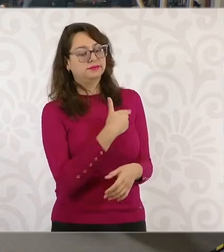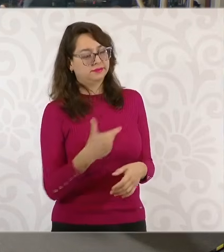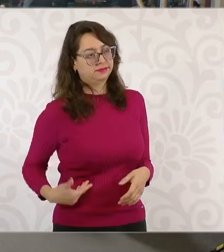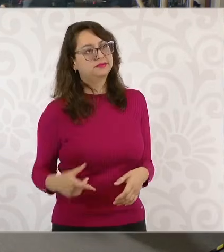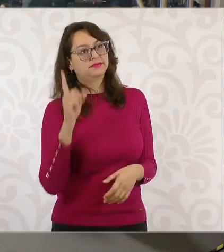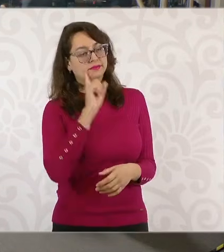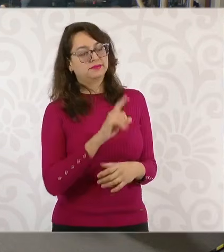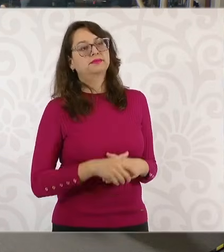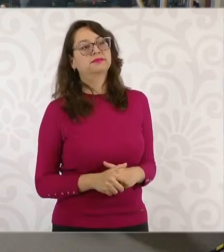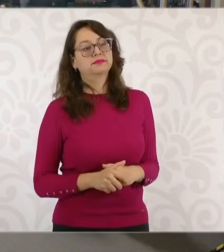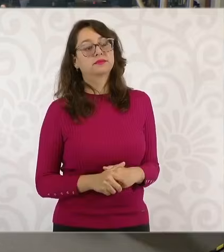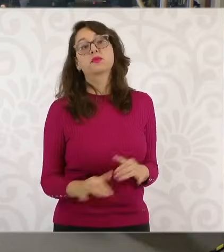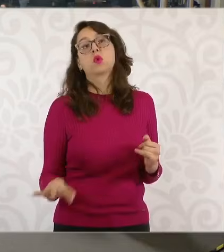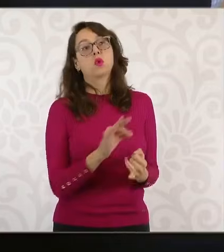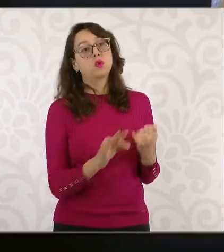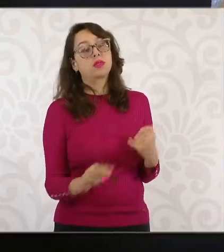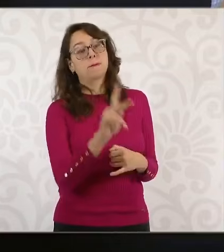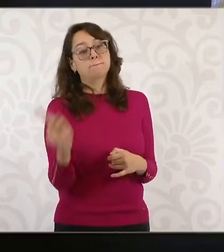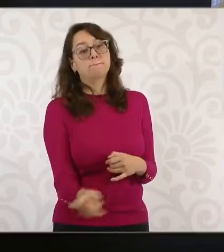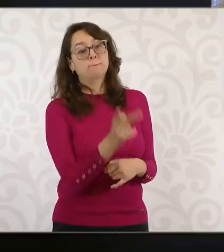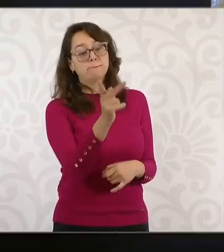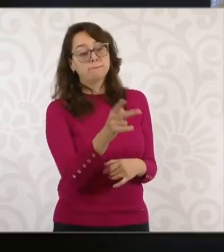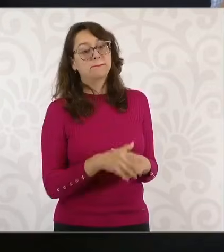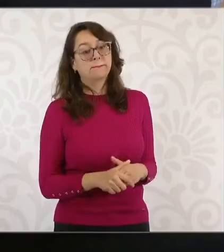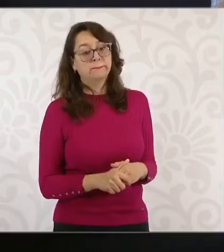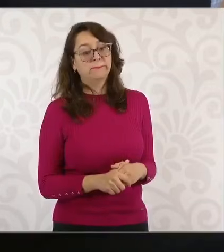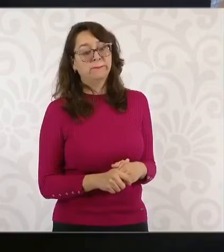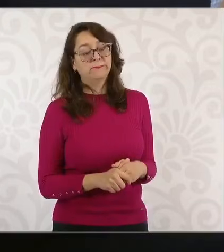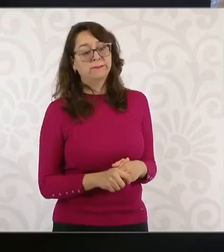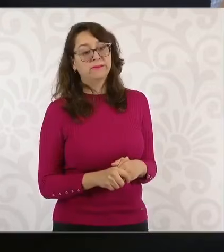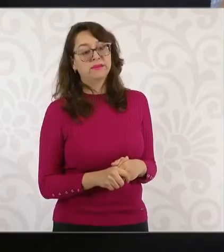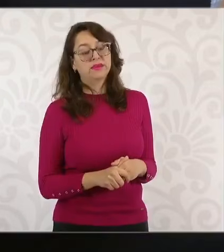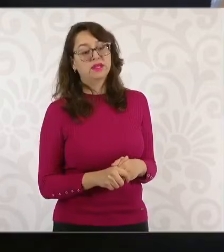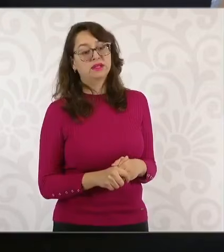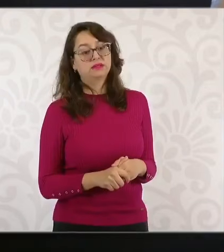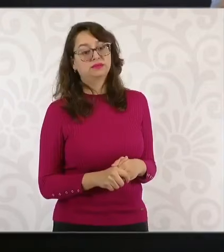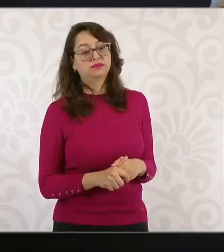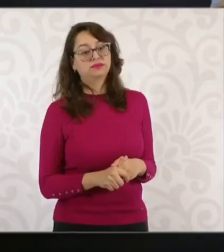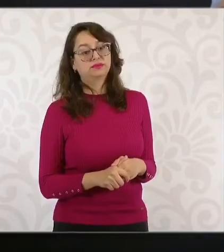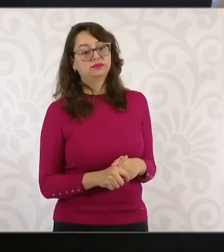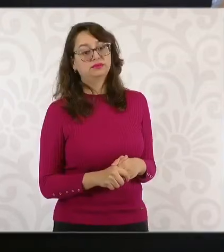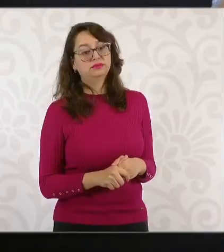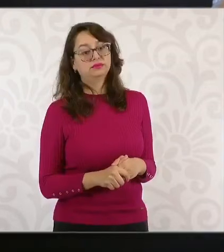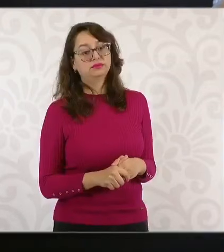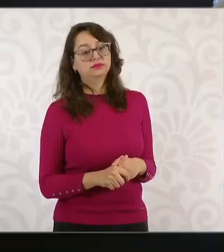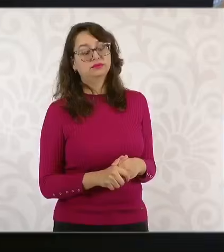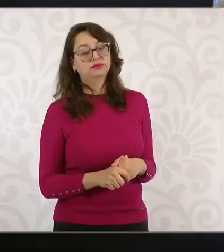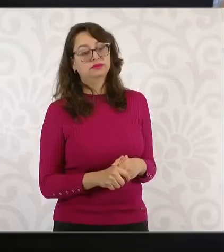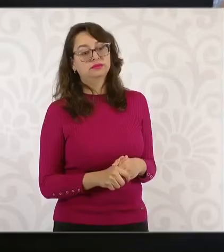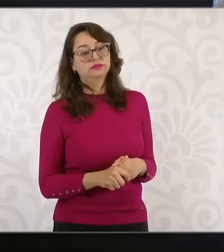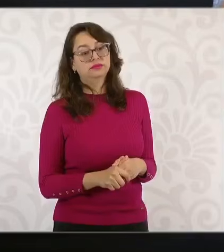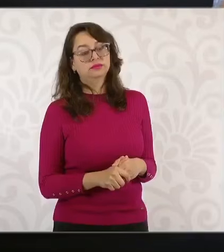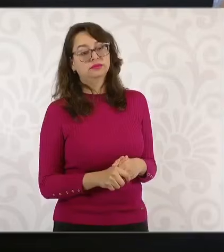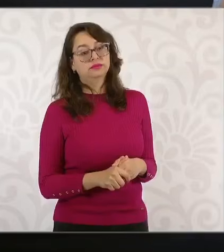bueno, pues finalmente también preguntarle si en algún momento dado pues ha pensado en cambiar